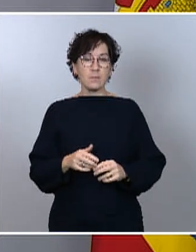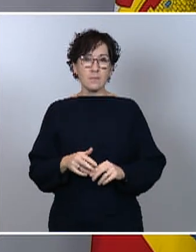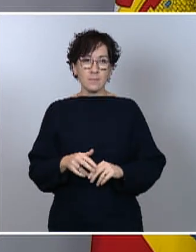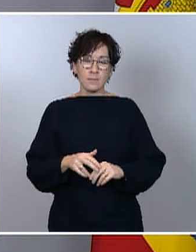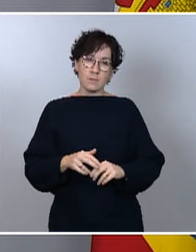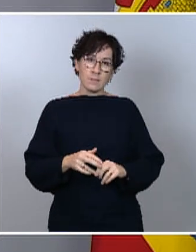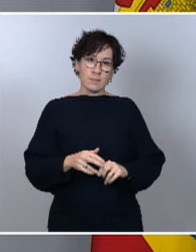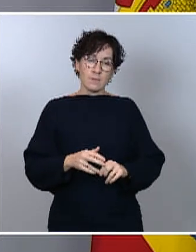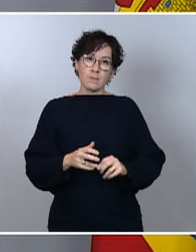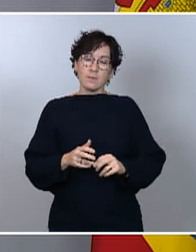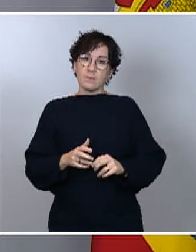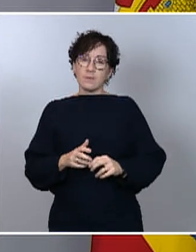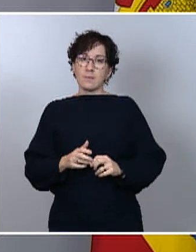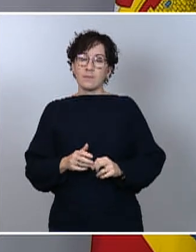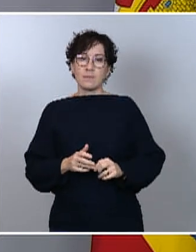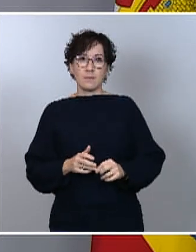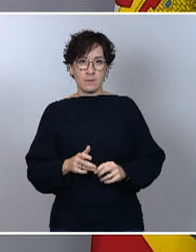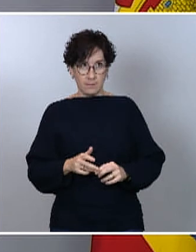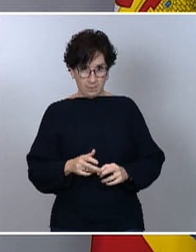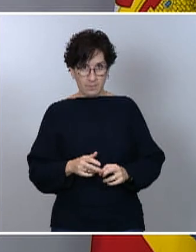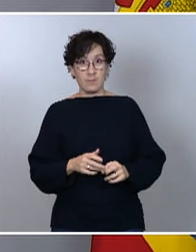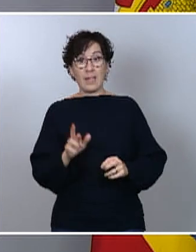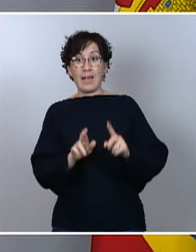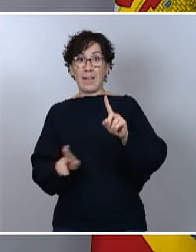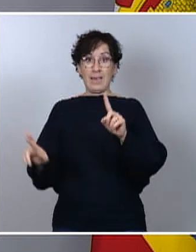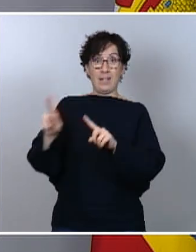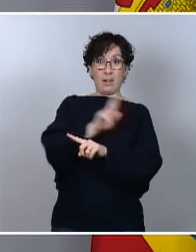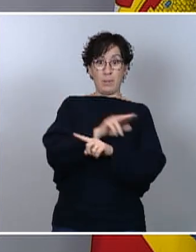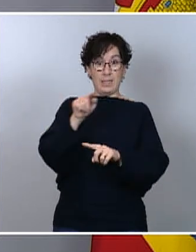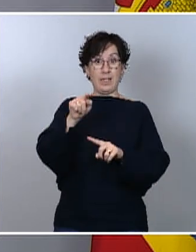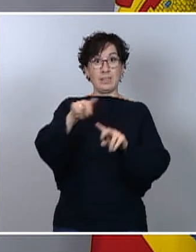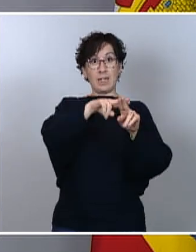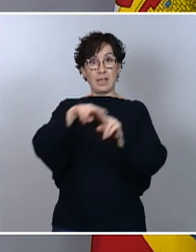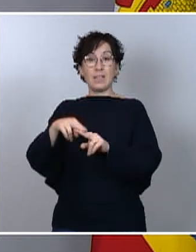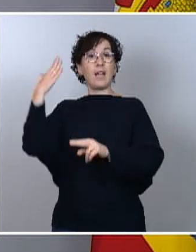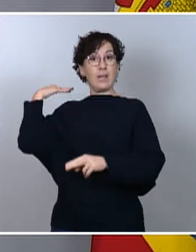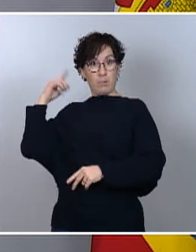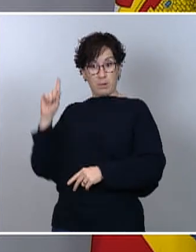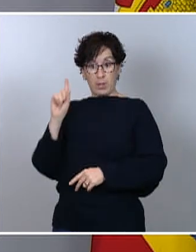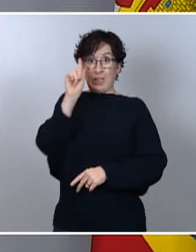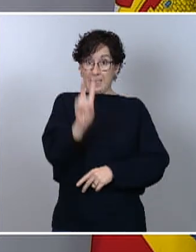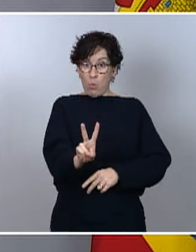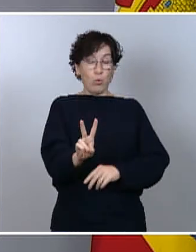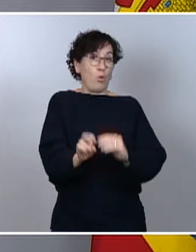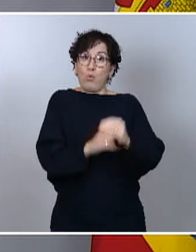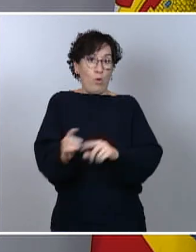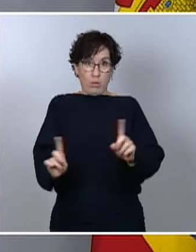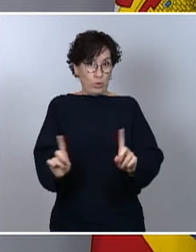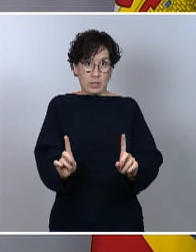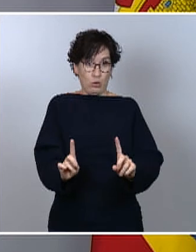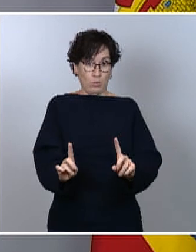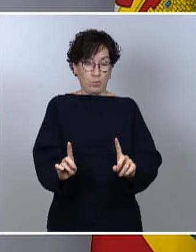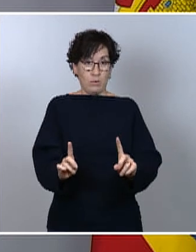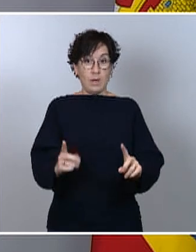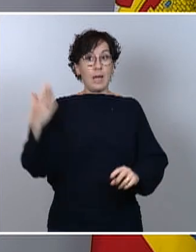respecto a hacer o repetir ese análisis con esta segunda onda epidémica, pues no lo hemos hecho. Los primeros resultados que tenemos